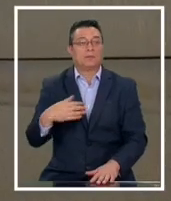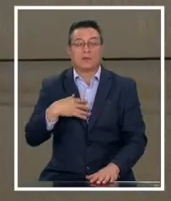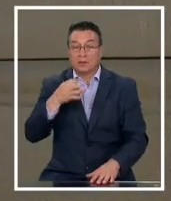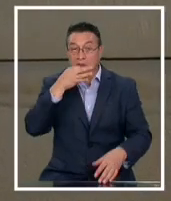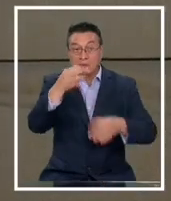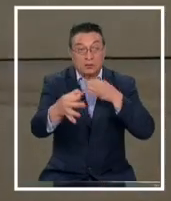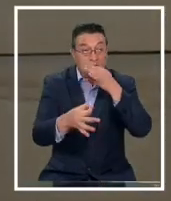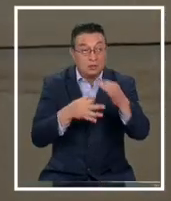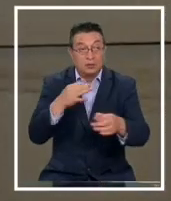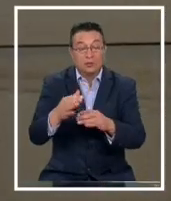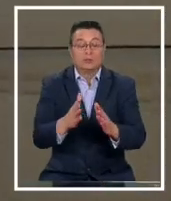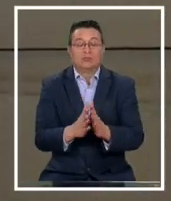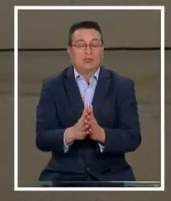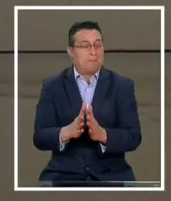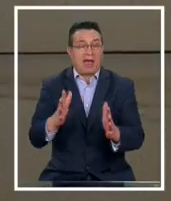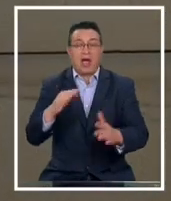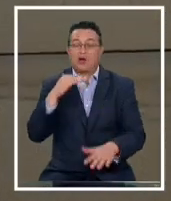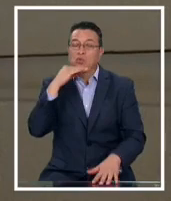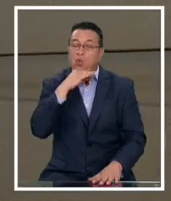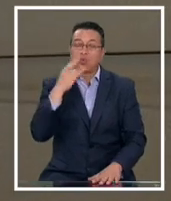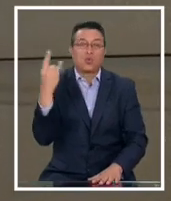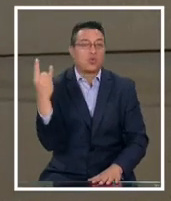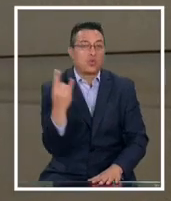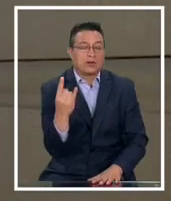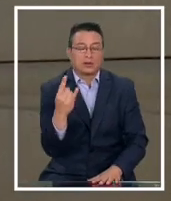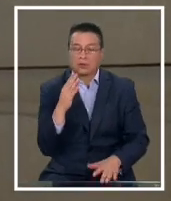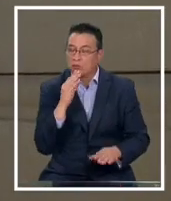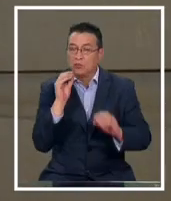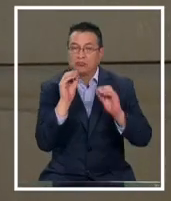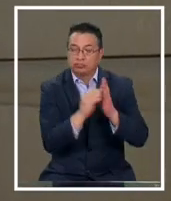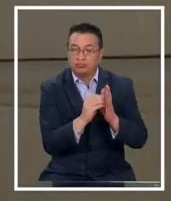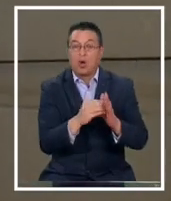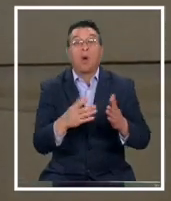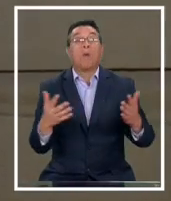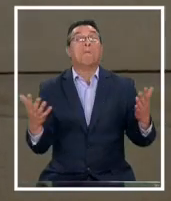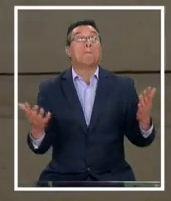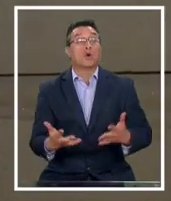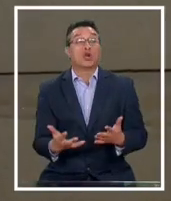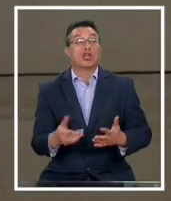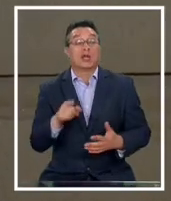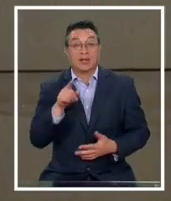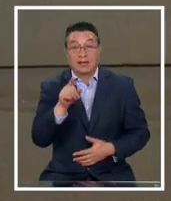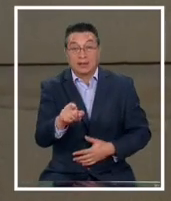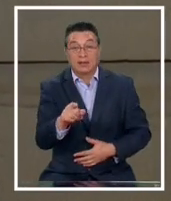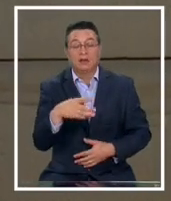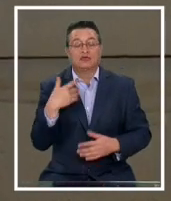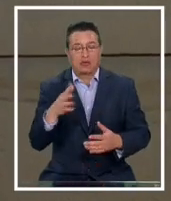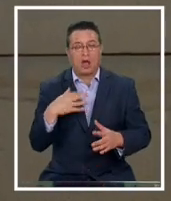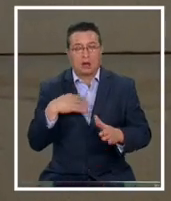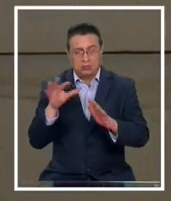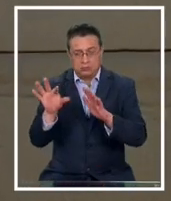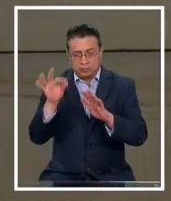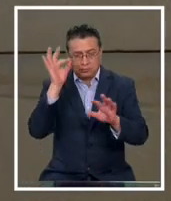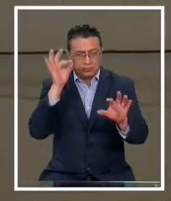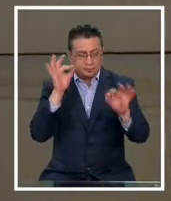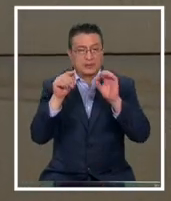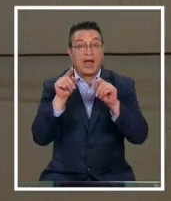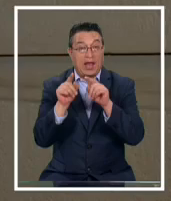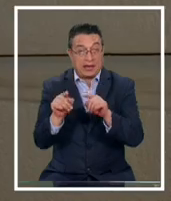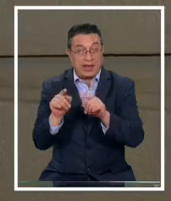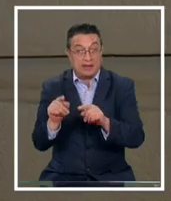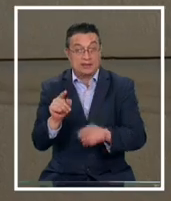a que se le ponga la mayor urgencia posible, porque una de las cosas que hemos descubierto de que